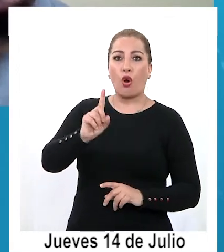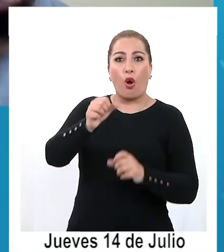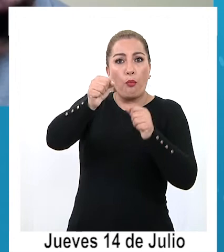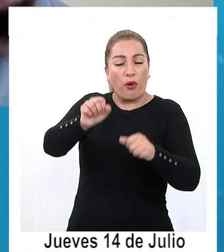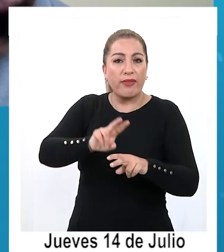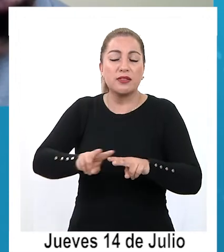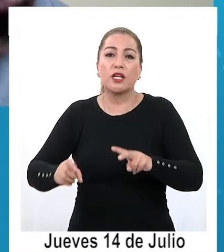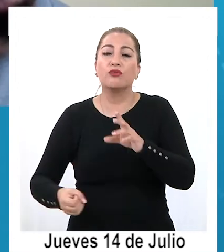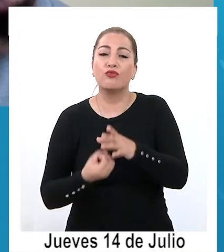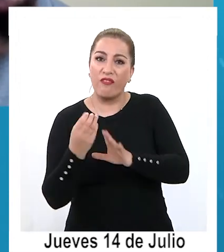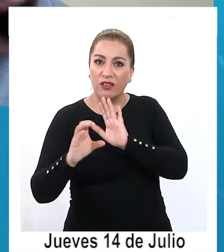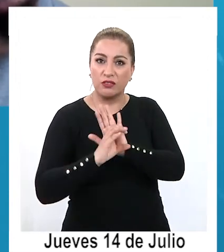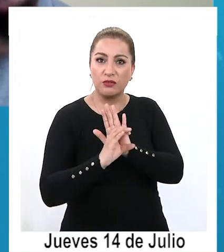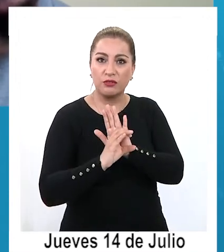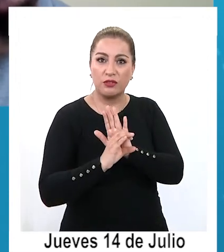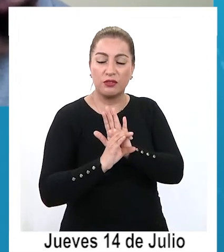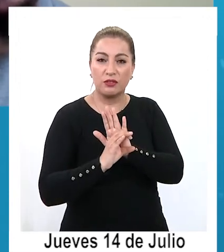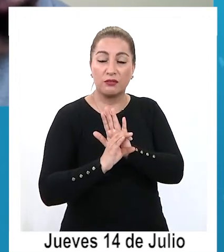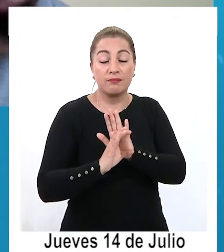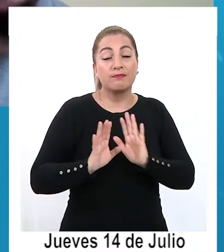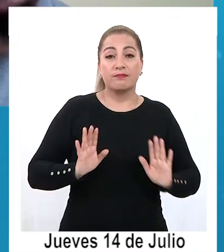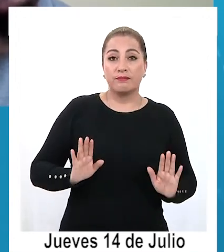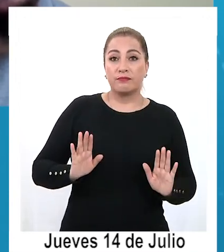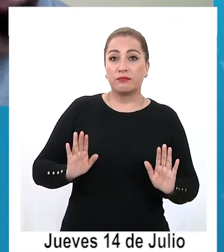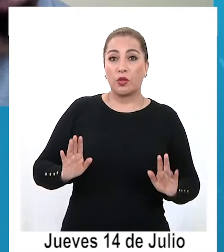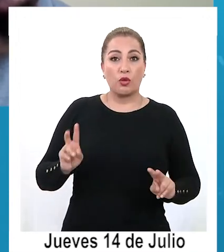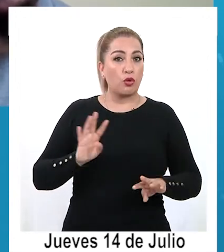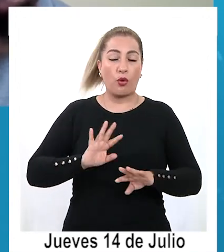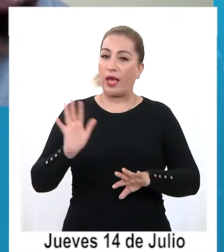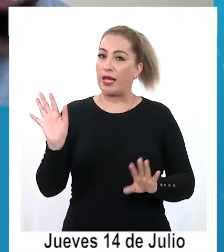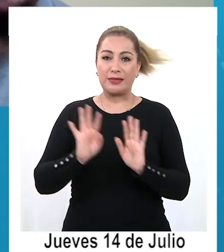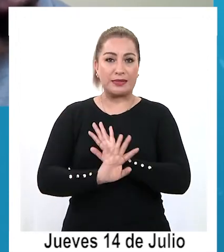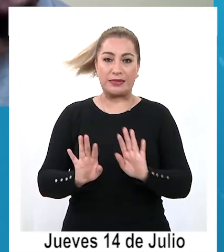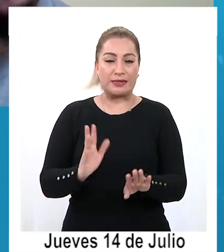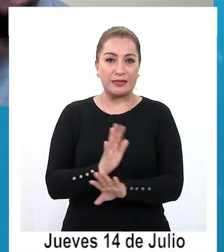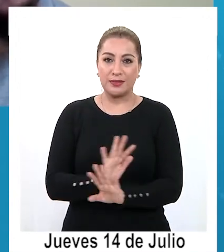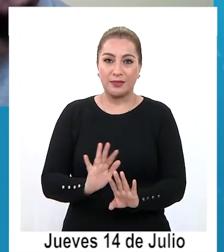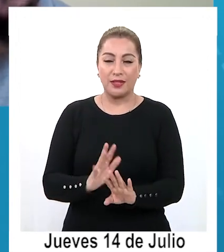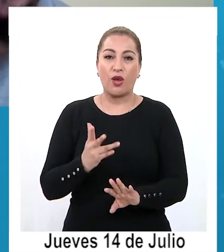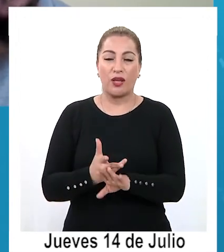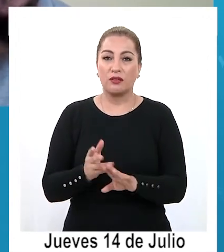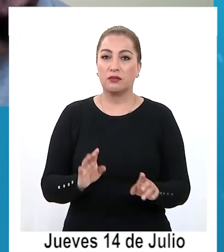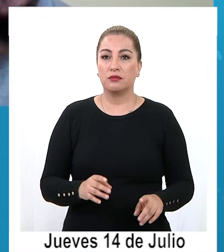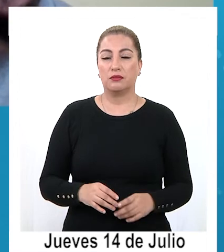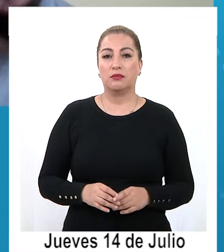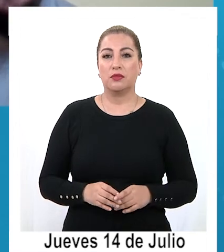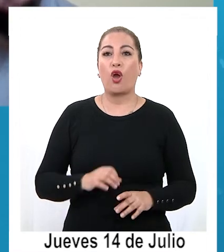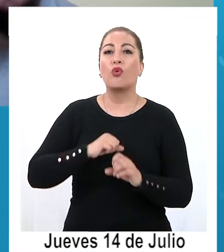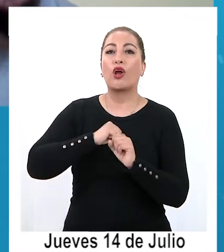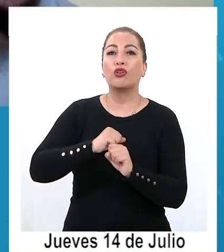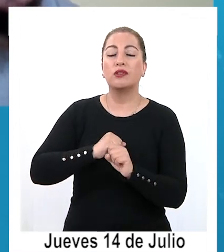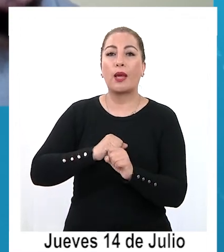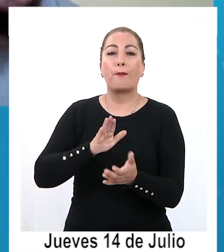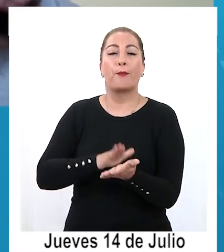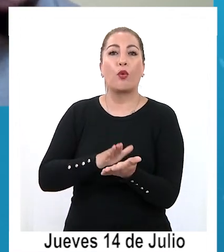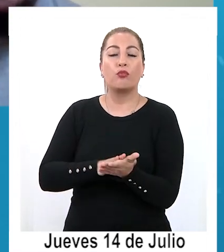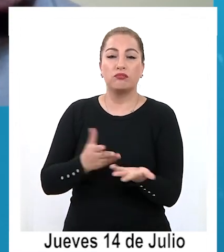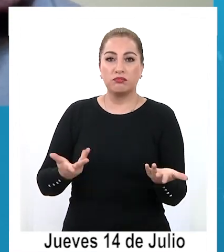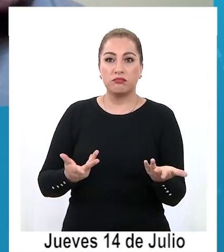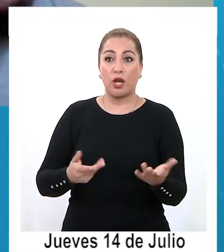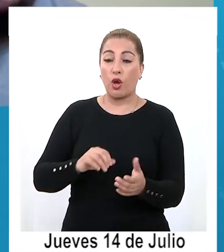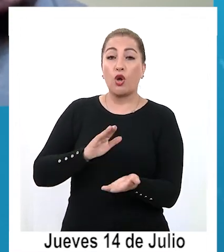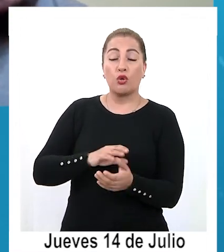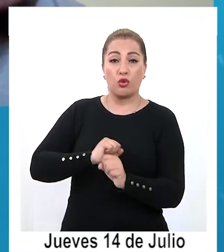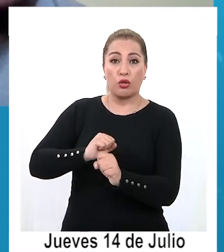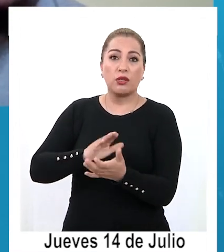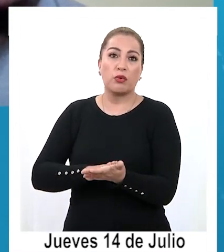otra constitución. Pero no tenemos nada, en ese sentido, como una contrapropuesta. Si existiera alguna contrapropuesta,